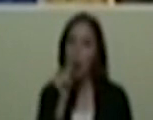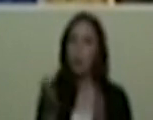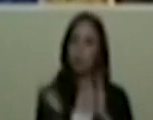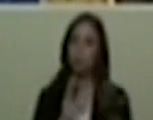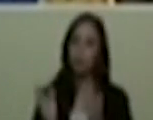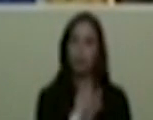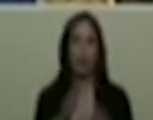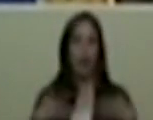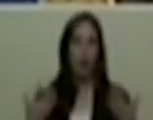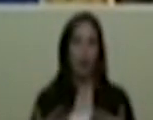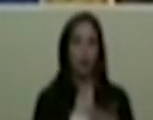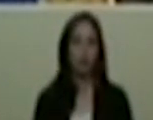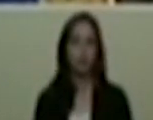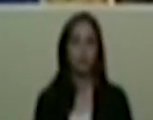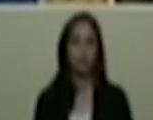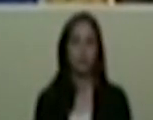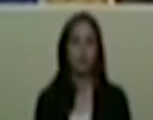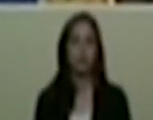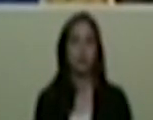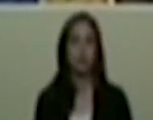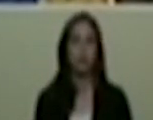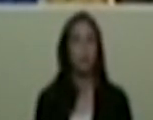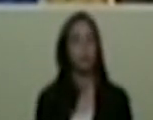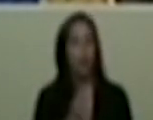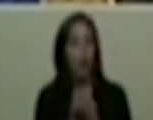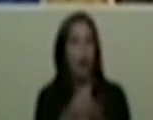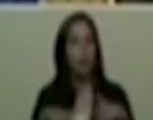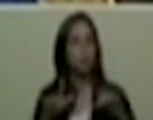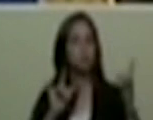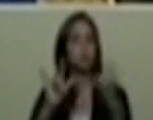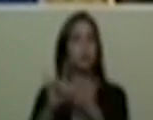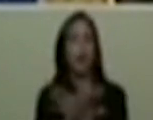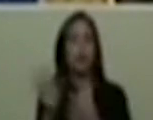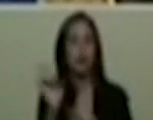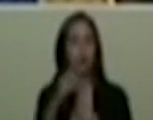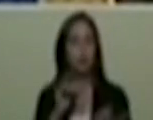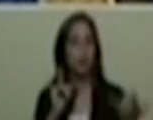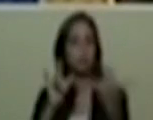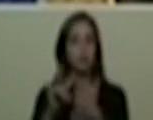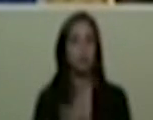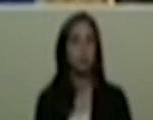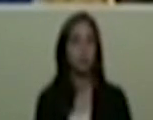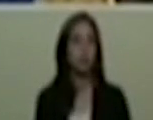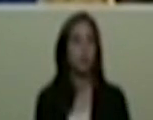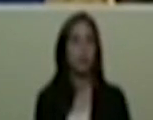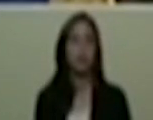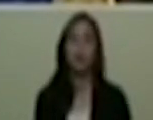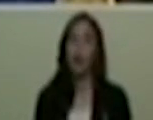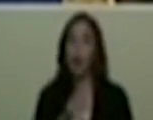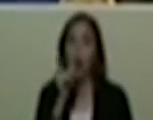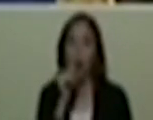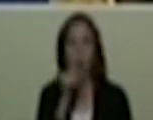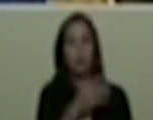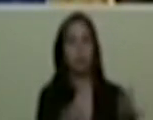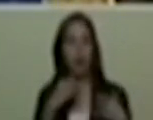alegre ama a venezuela me lo dijo varias veces amo a venezuela admiro a venezuela me dijo